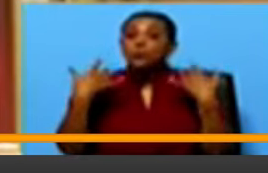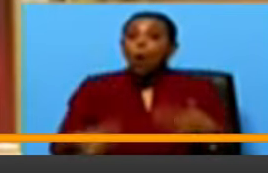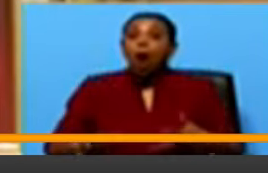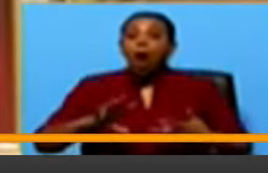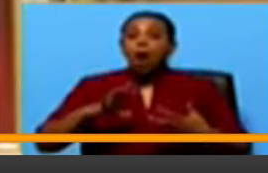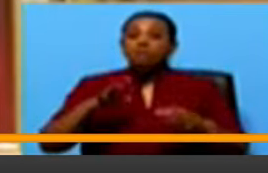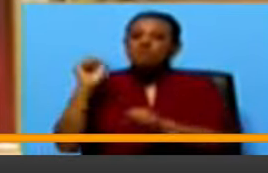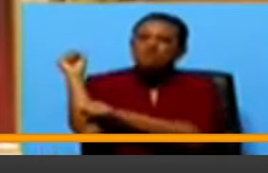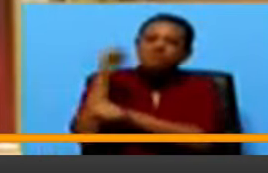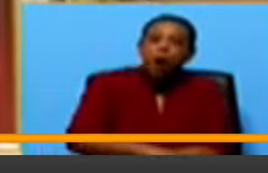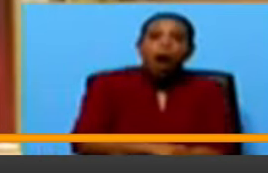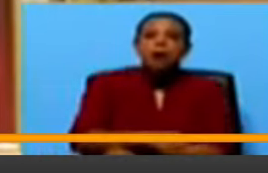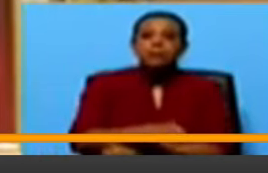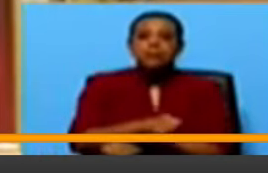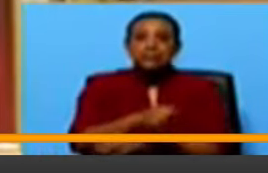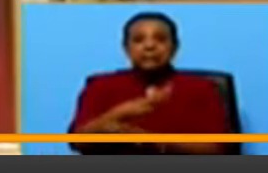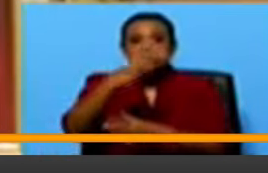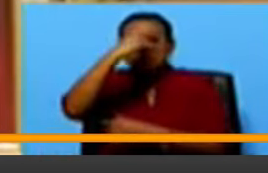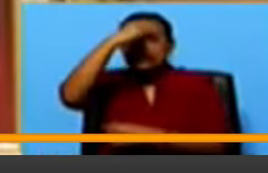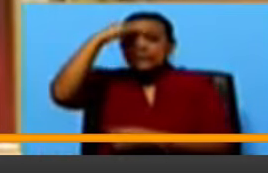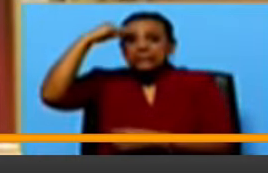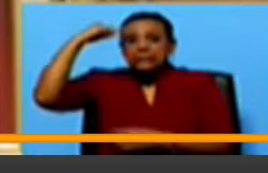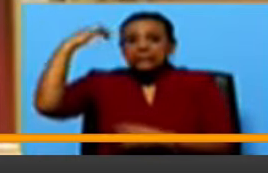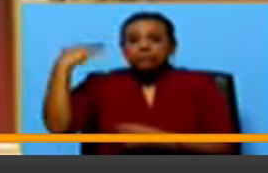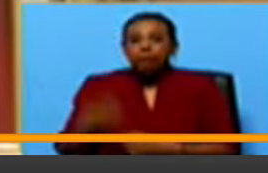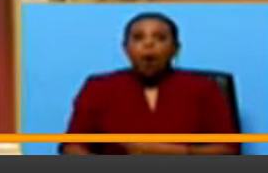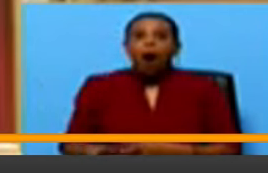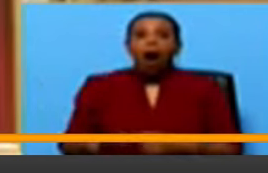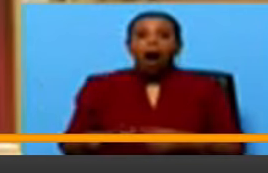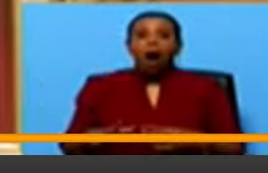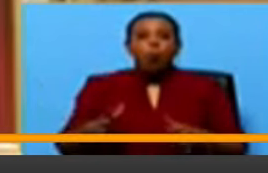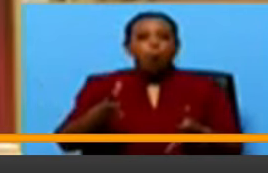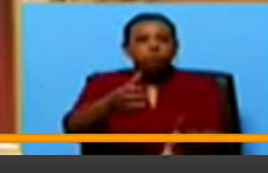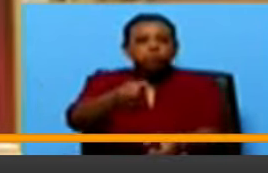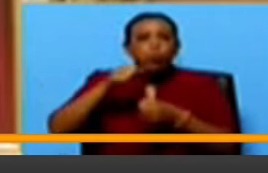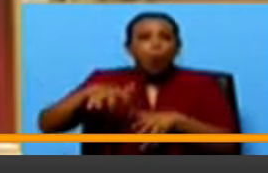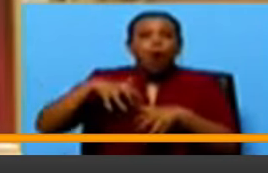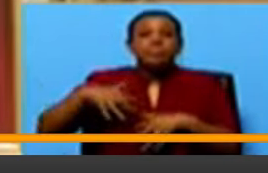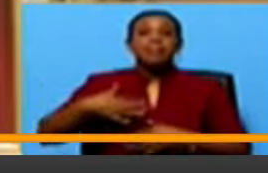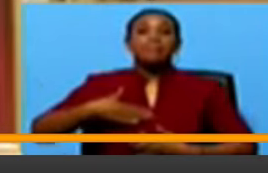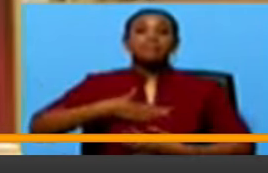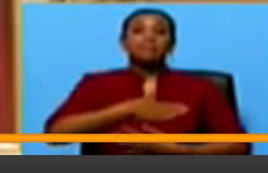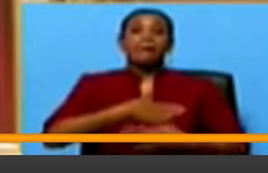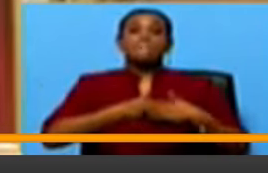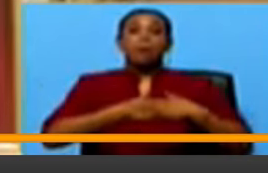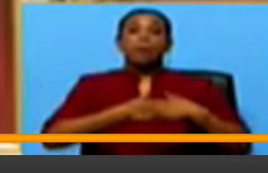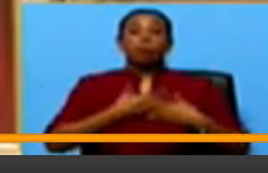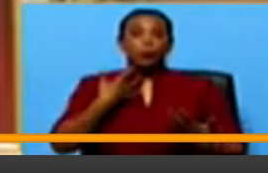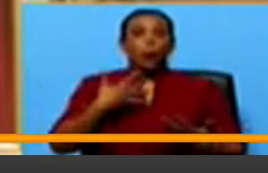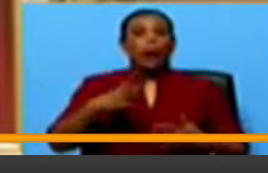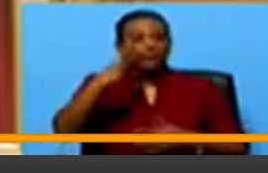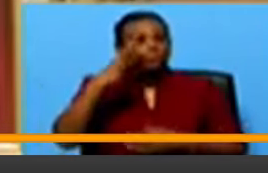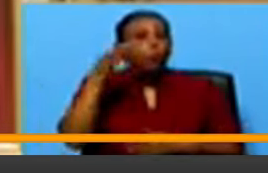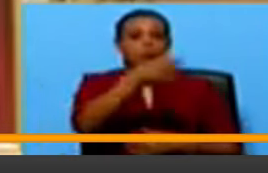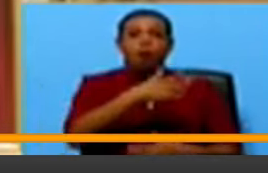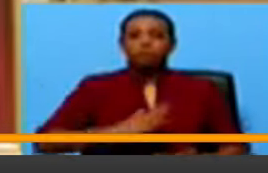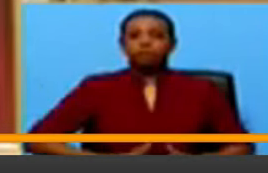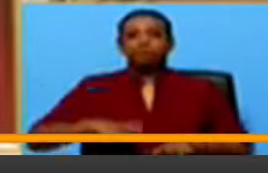derrotar casi en su límite a los ejércitos napoleónicos y a Napoleón Bonaparte